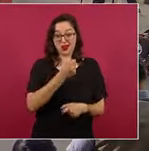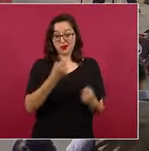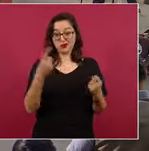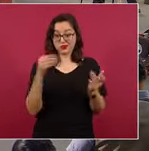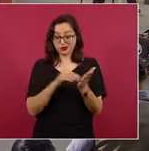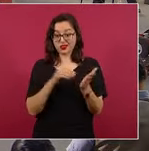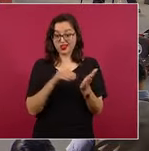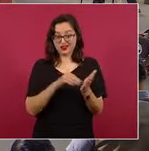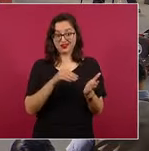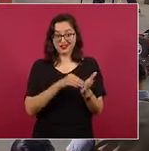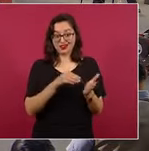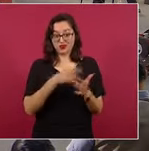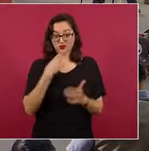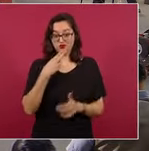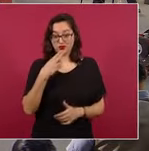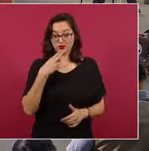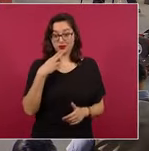trenes,